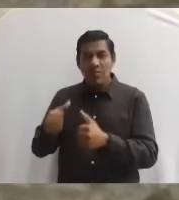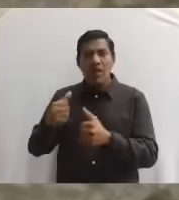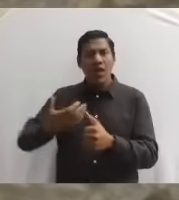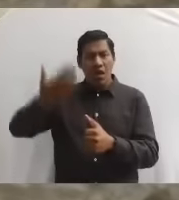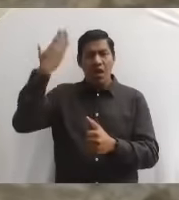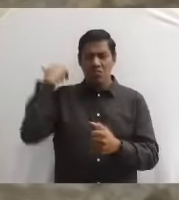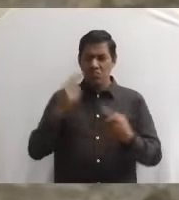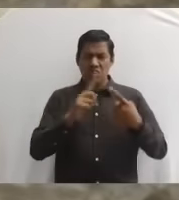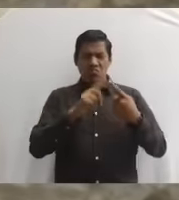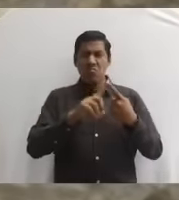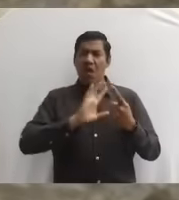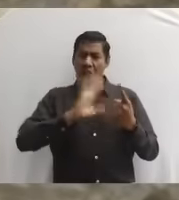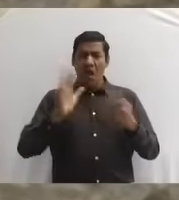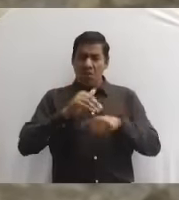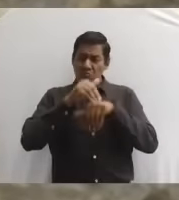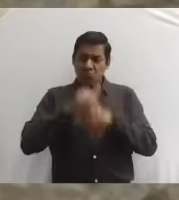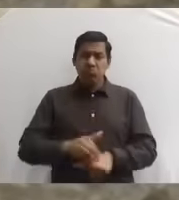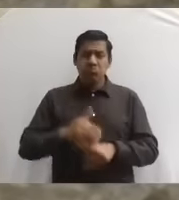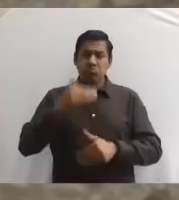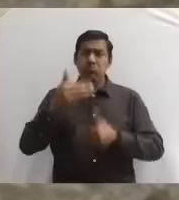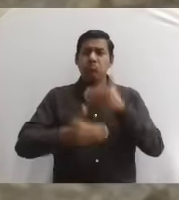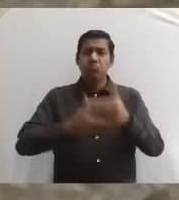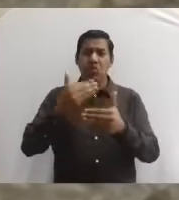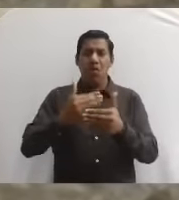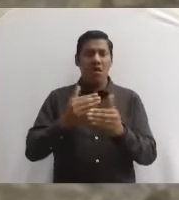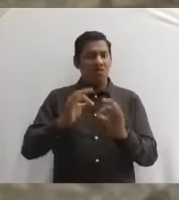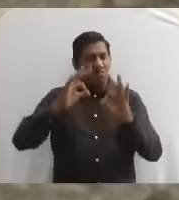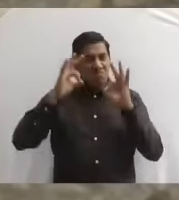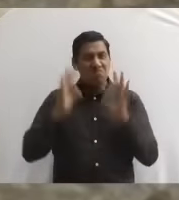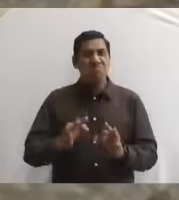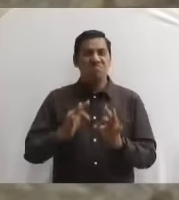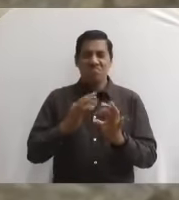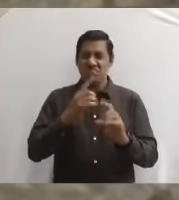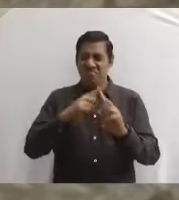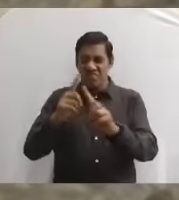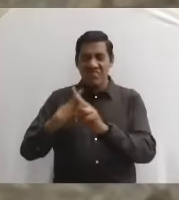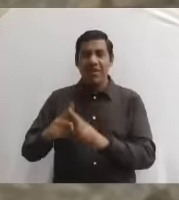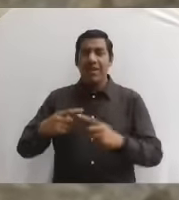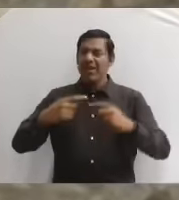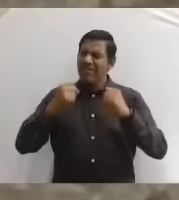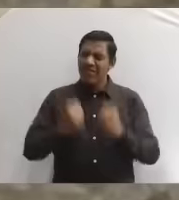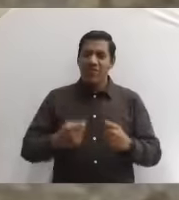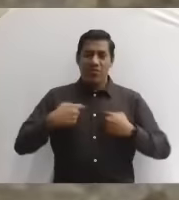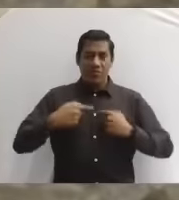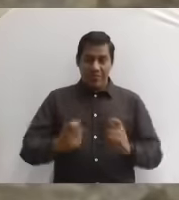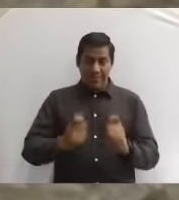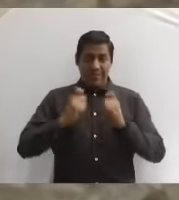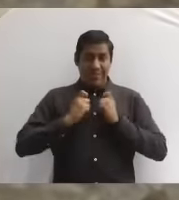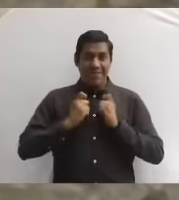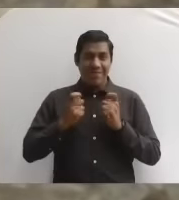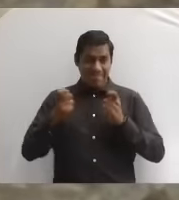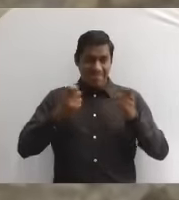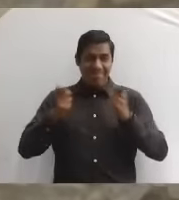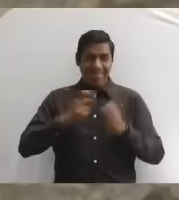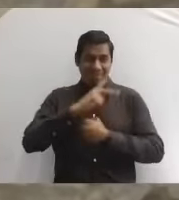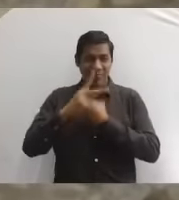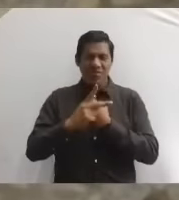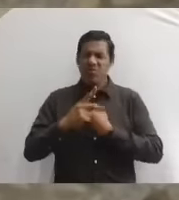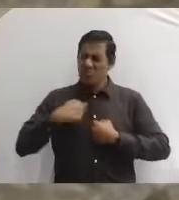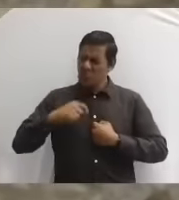somos humanistas, y por eso voy a seguir gobernando el país con ese principio.